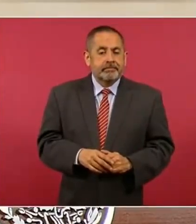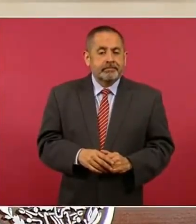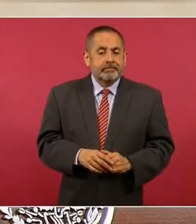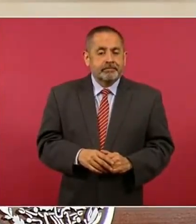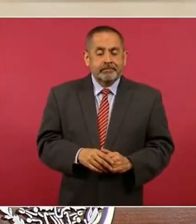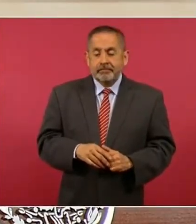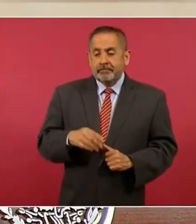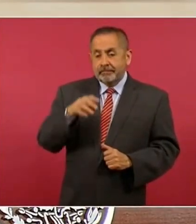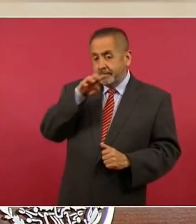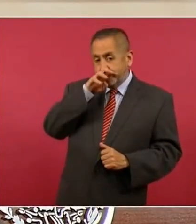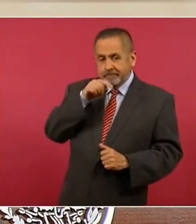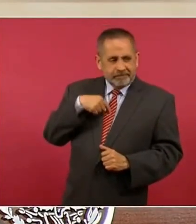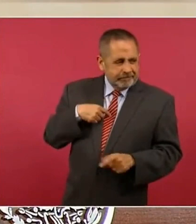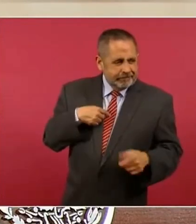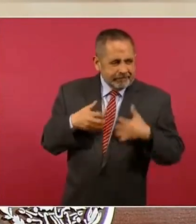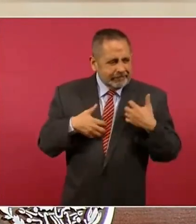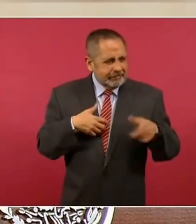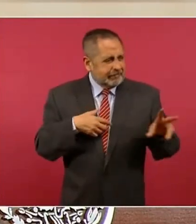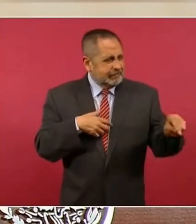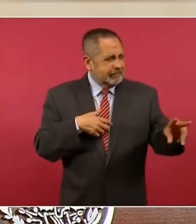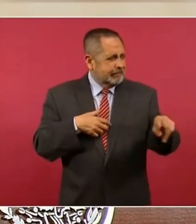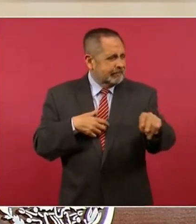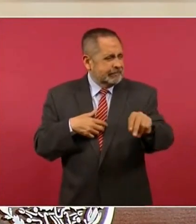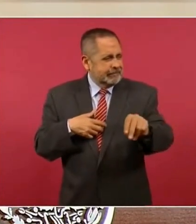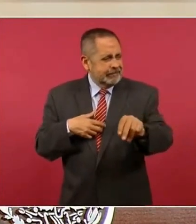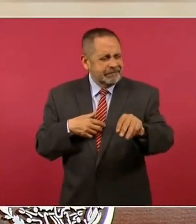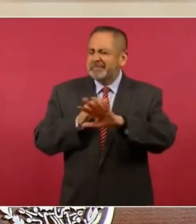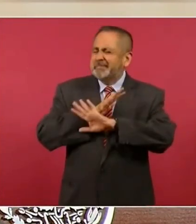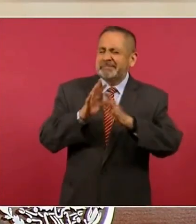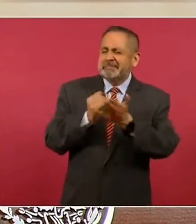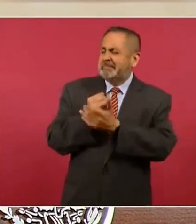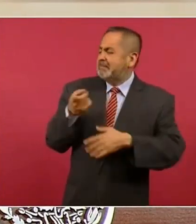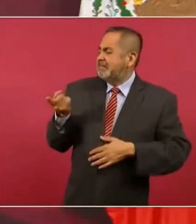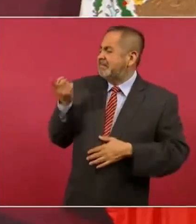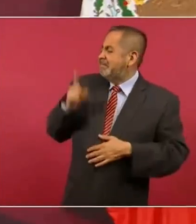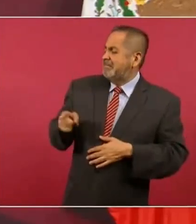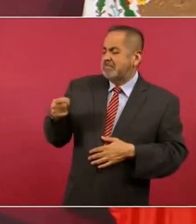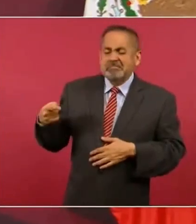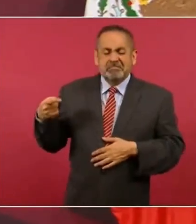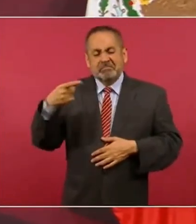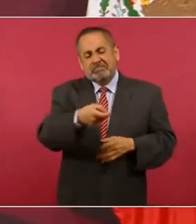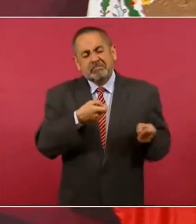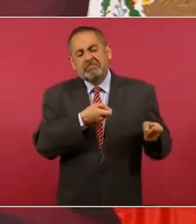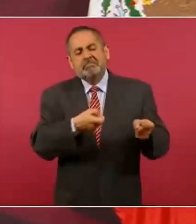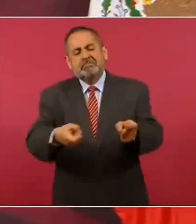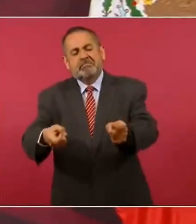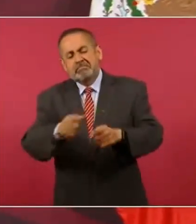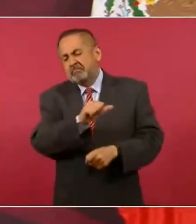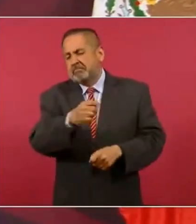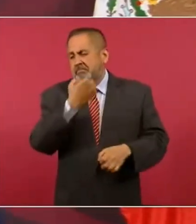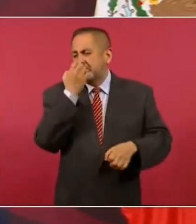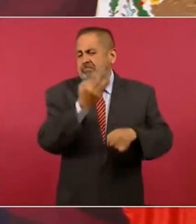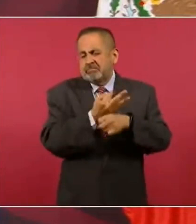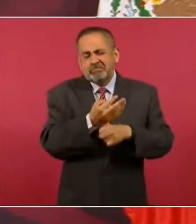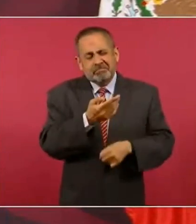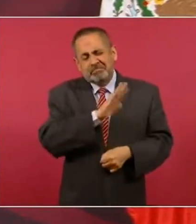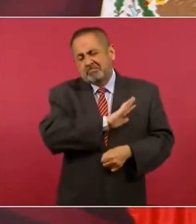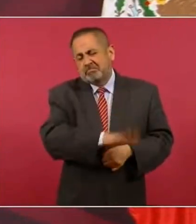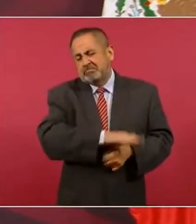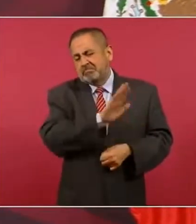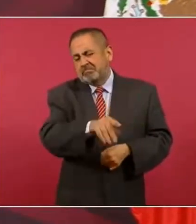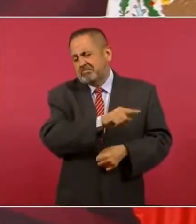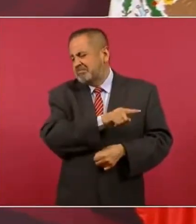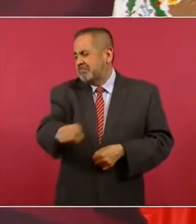Mayor en ese entonces para reprimir a los estudiantes. Y antes también, yo creo que